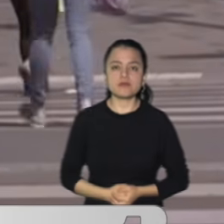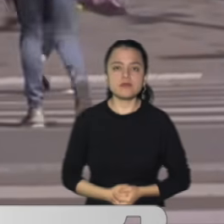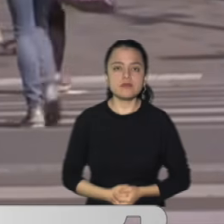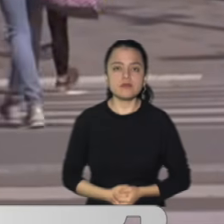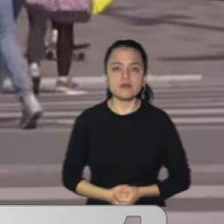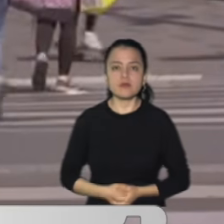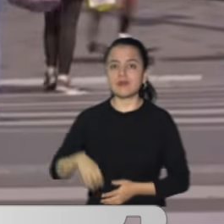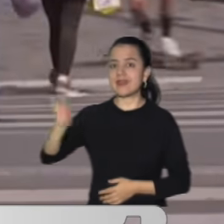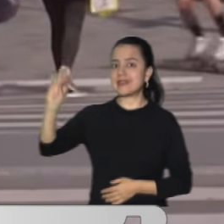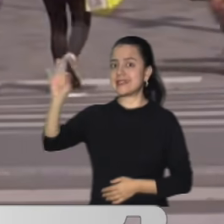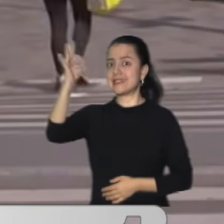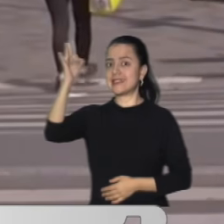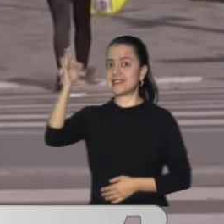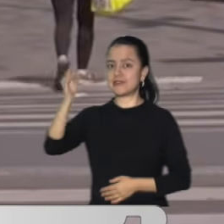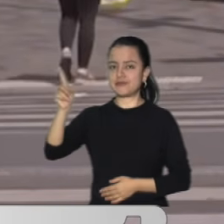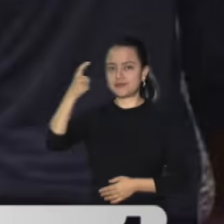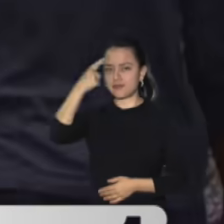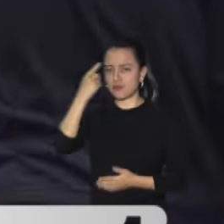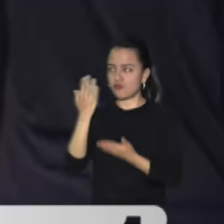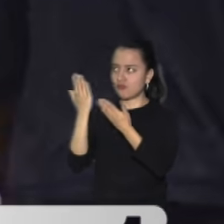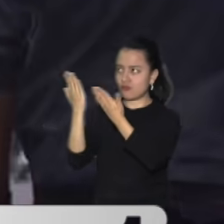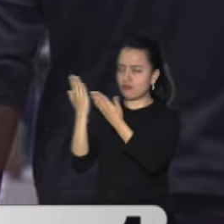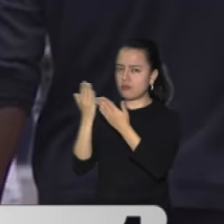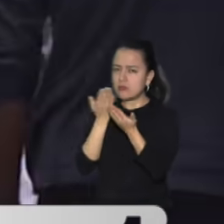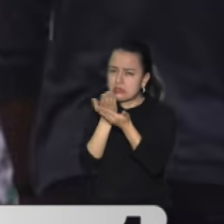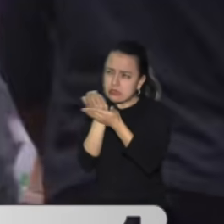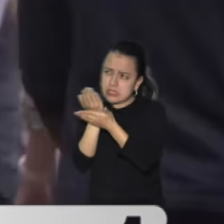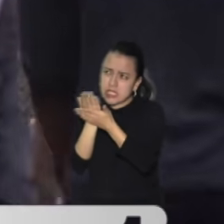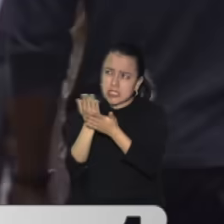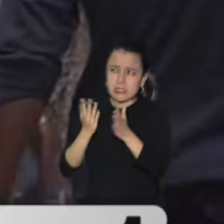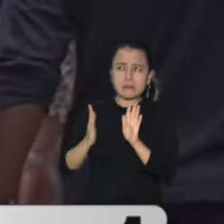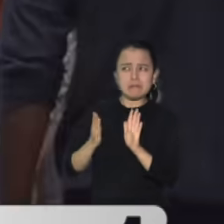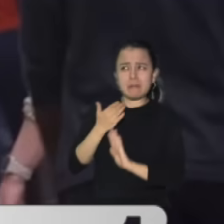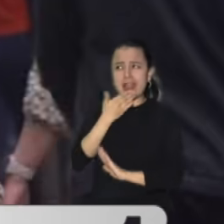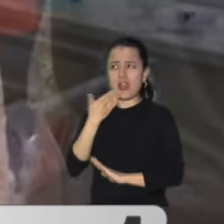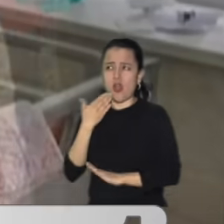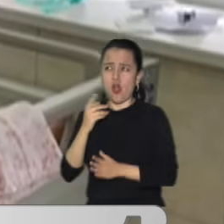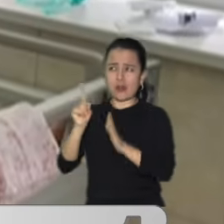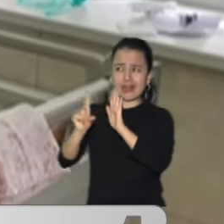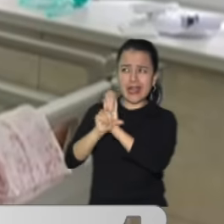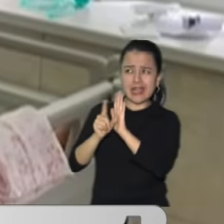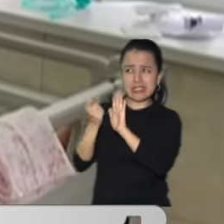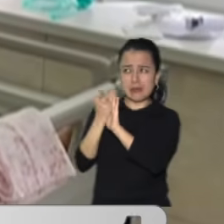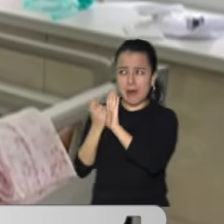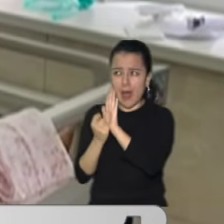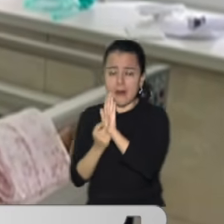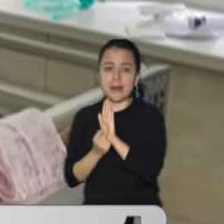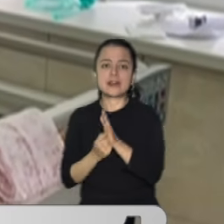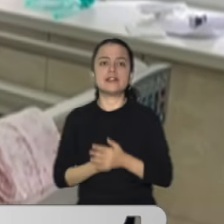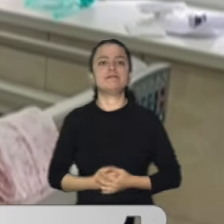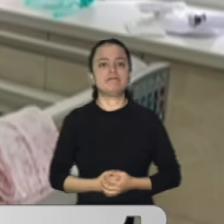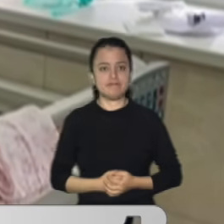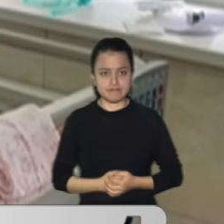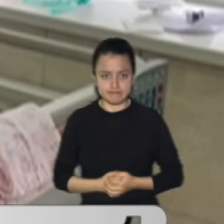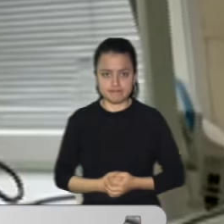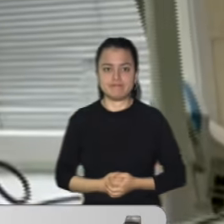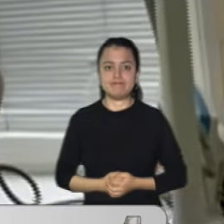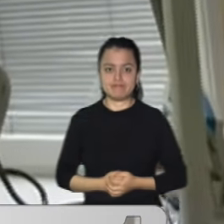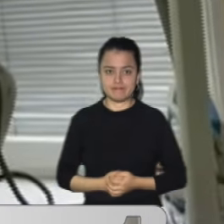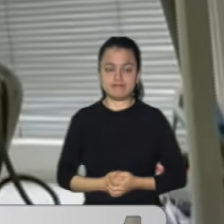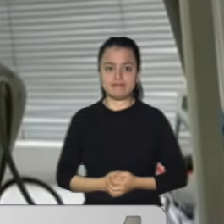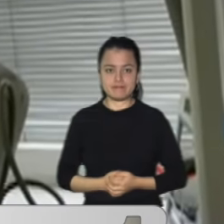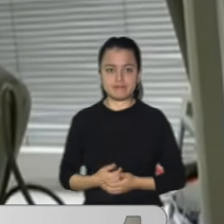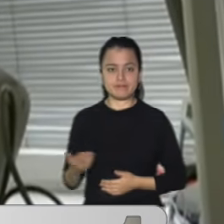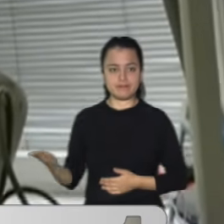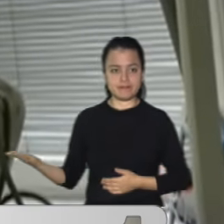gobierno francés alertó que la escalada de contagios que actualmente golpea al país galo va a continuar en los próximos días a causa del